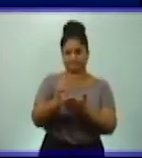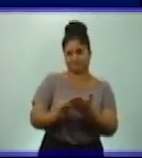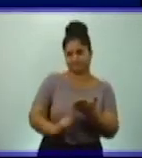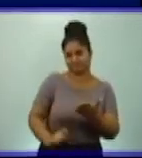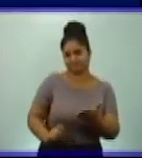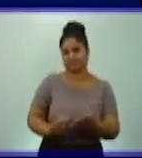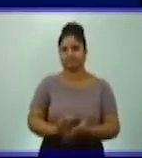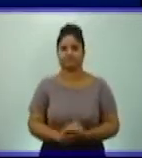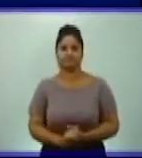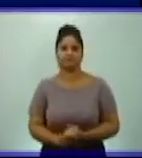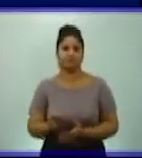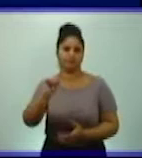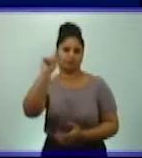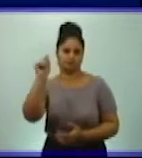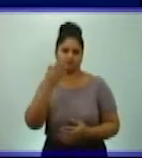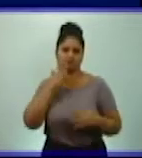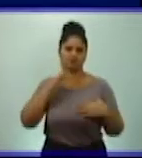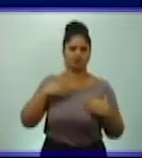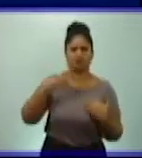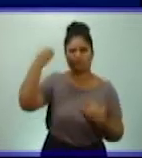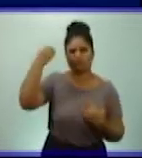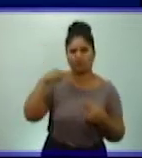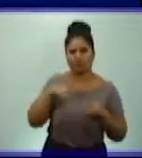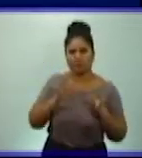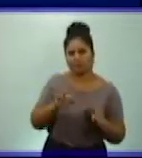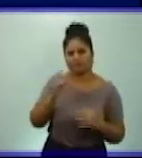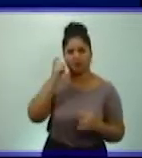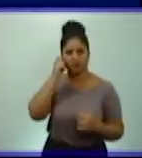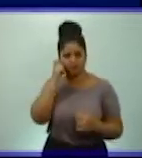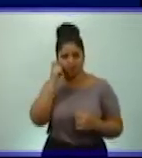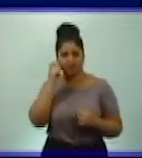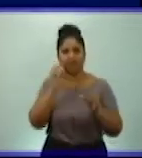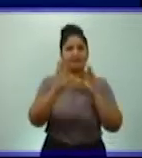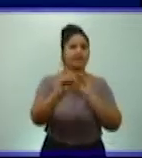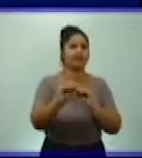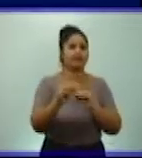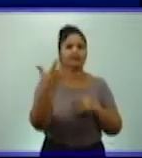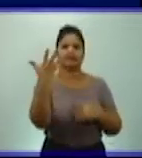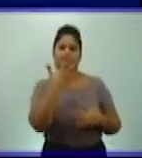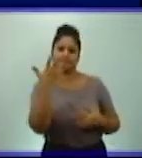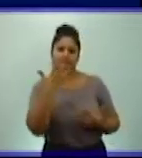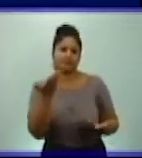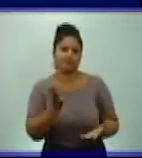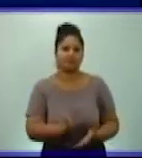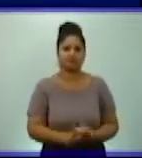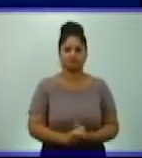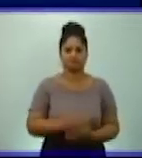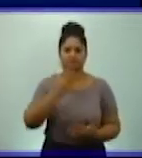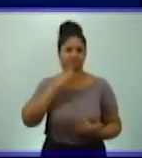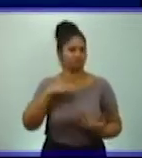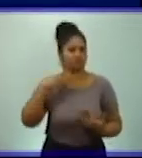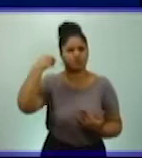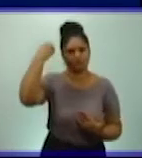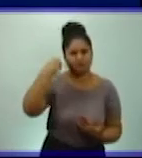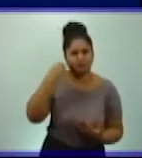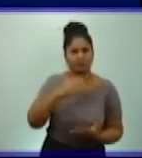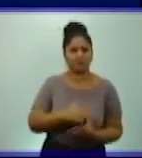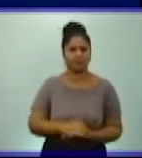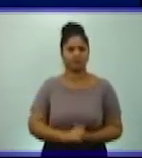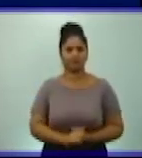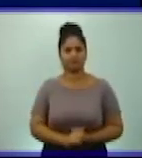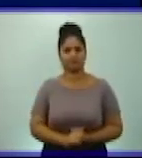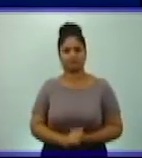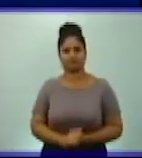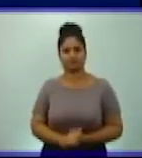está hablando? Fíjense, ahí tenemos que recurrir entonces a la gramática como un componente indispensable